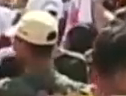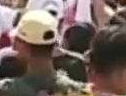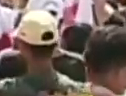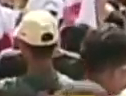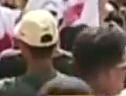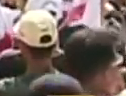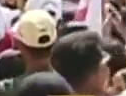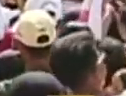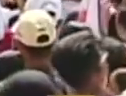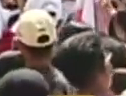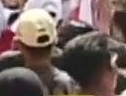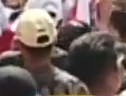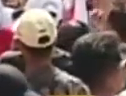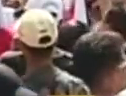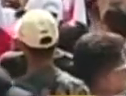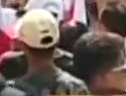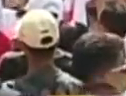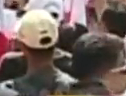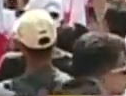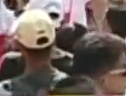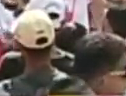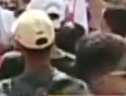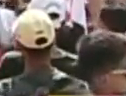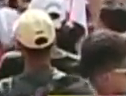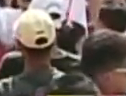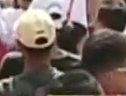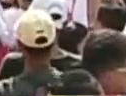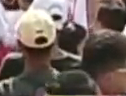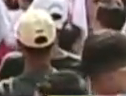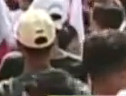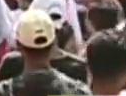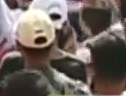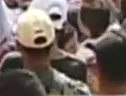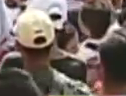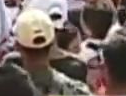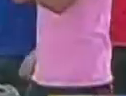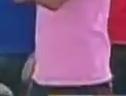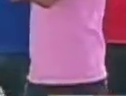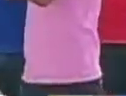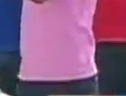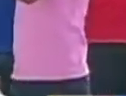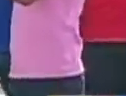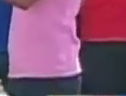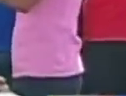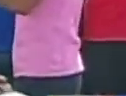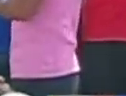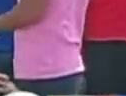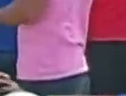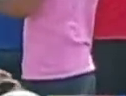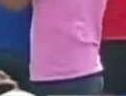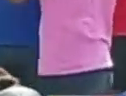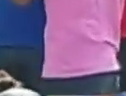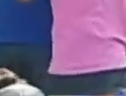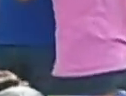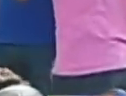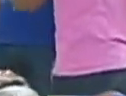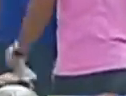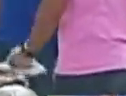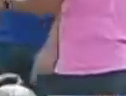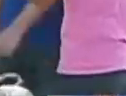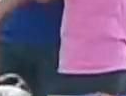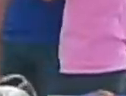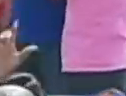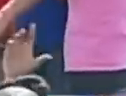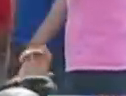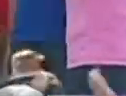Bueno, presidente, vamos a presentar a continuación a una mujer digna de la patria, a una compañera vocera de la juventud